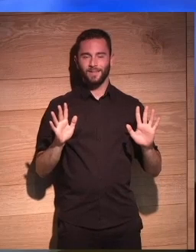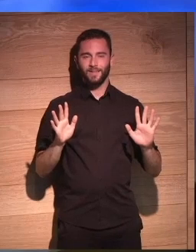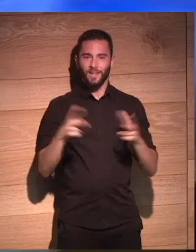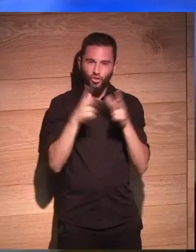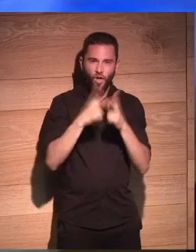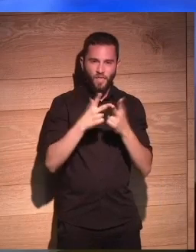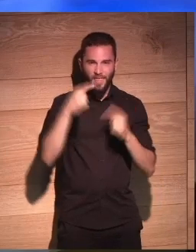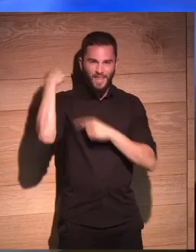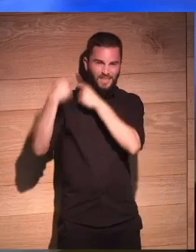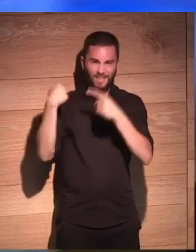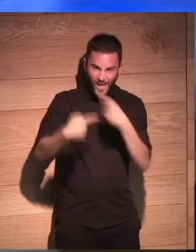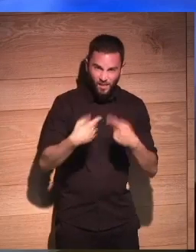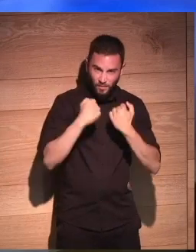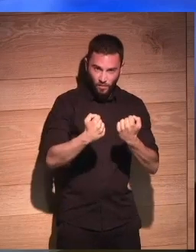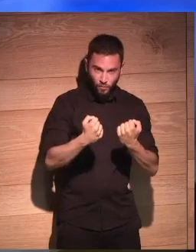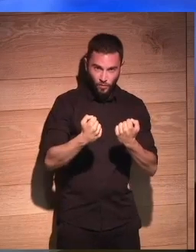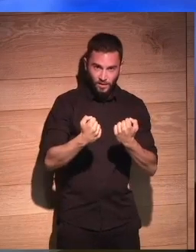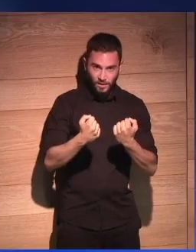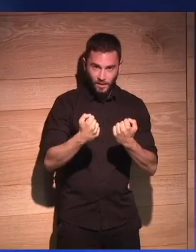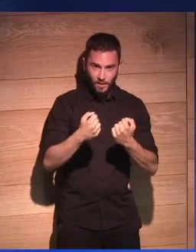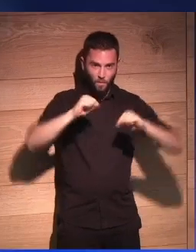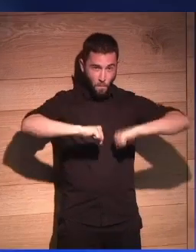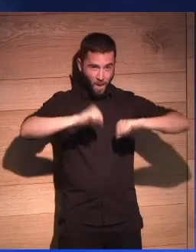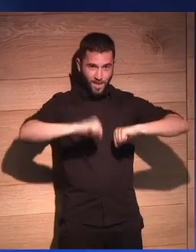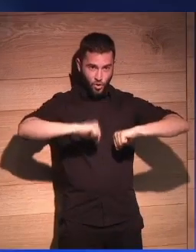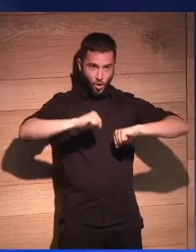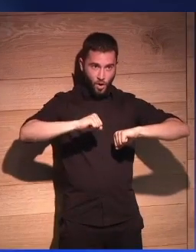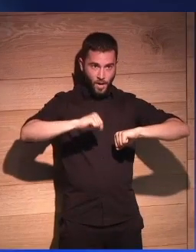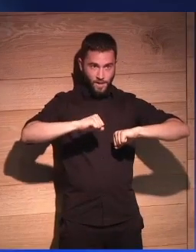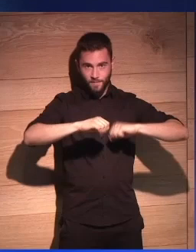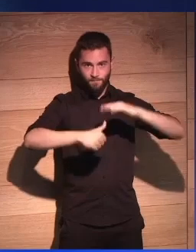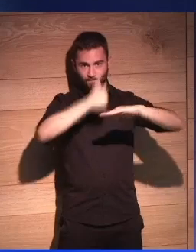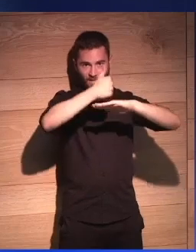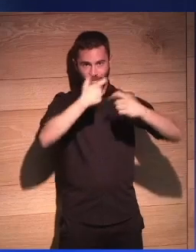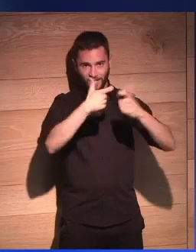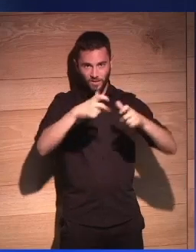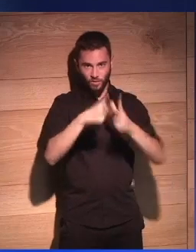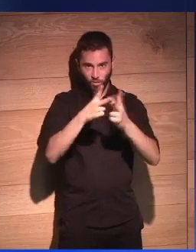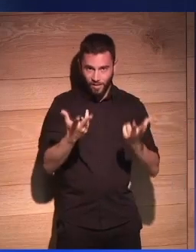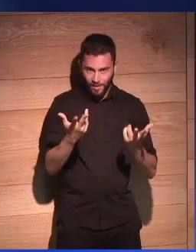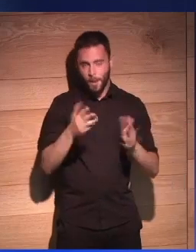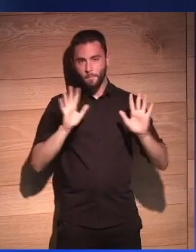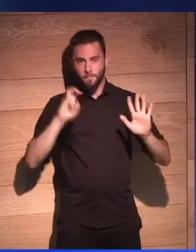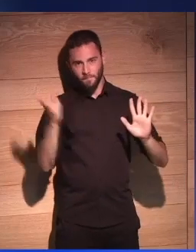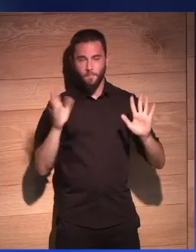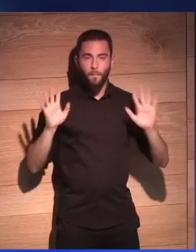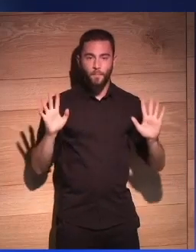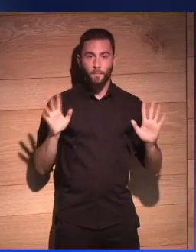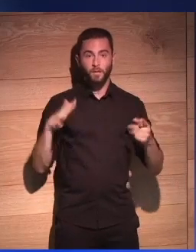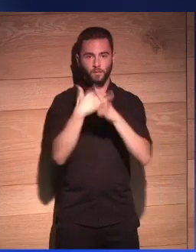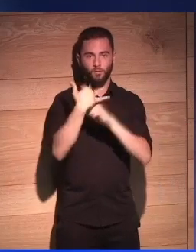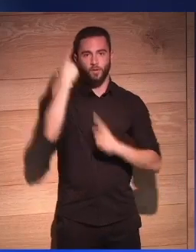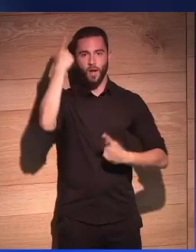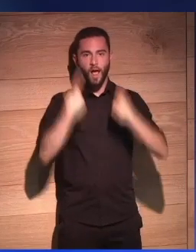las sociedades muy tradicionales, la gente mayor tenía cierto estatus, etcétera, pero también en algunos momentos,